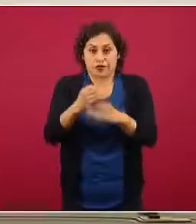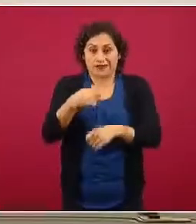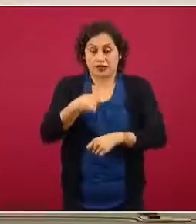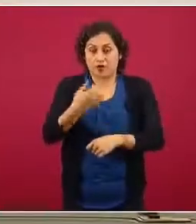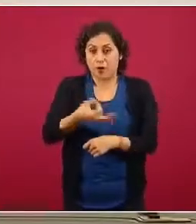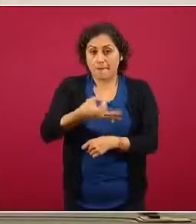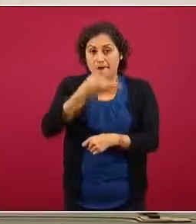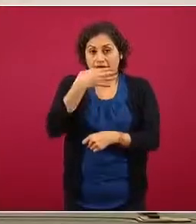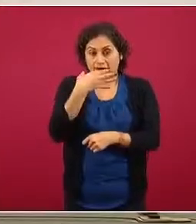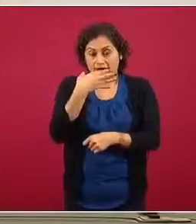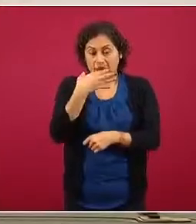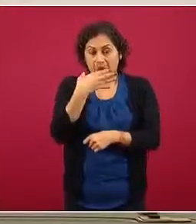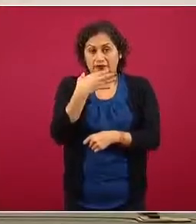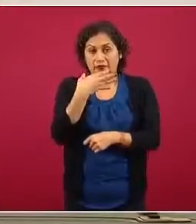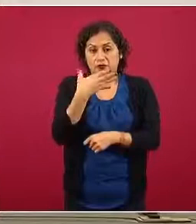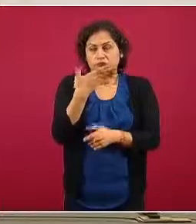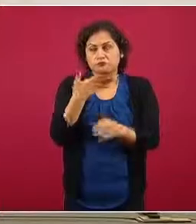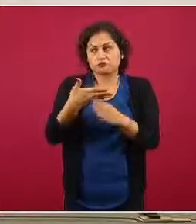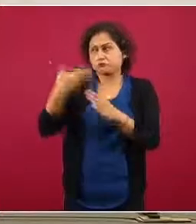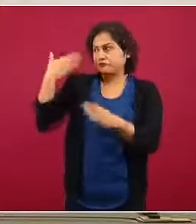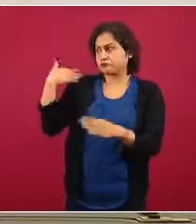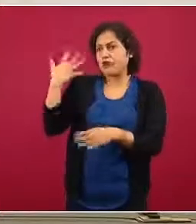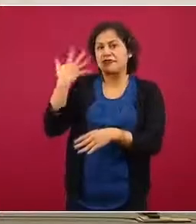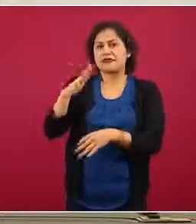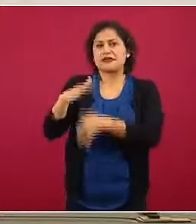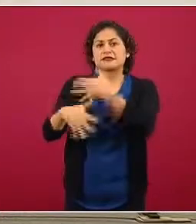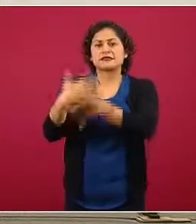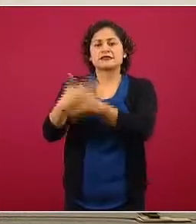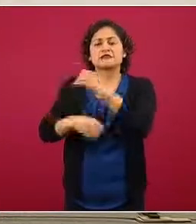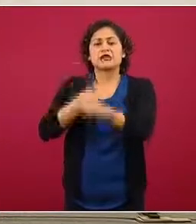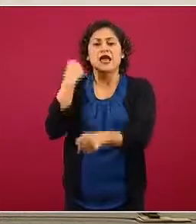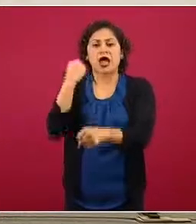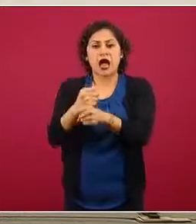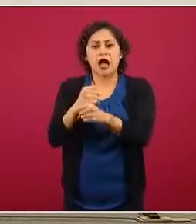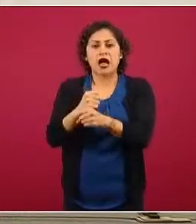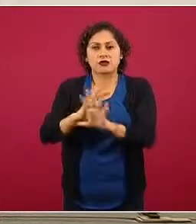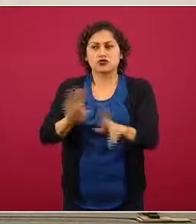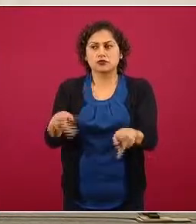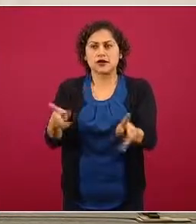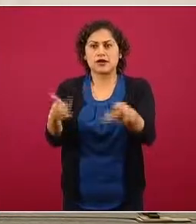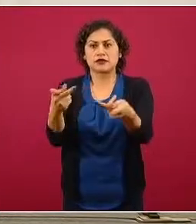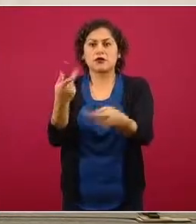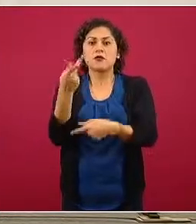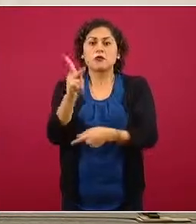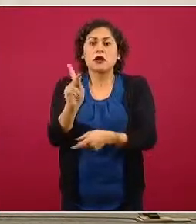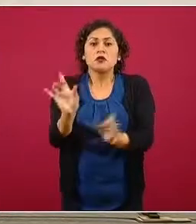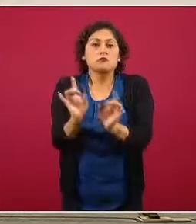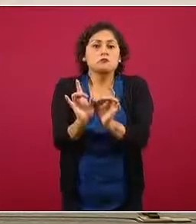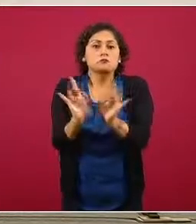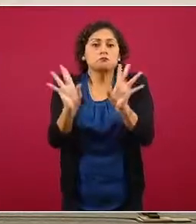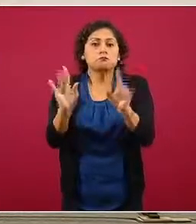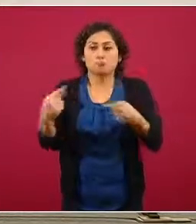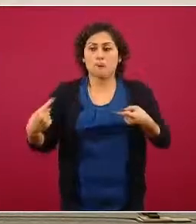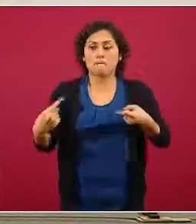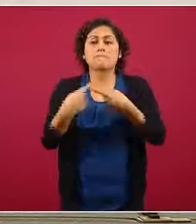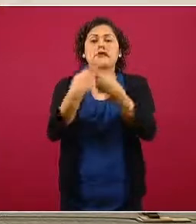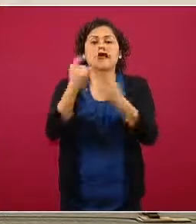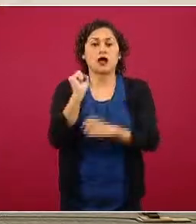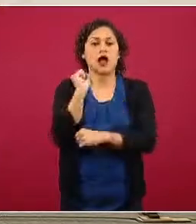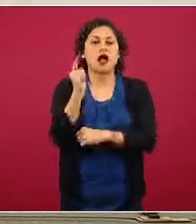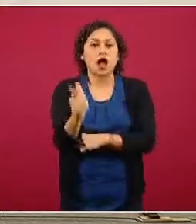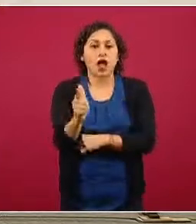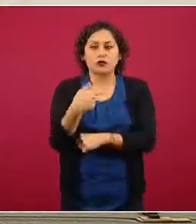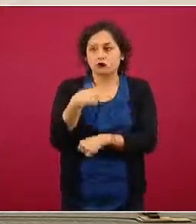que tiene 10 o 15 años en el mercado, puedo presentar un evento adverso. Ese evento yo